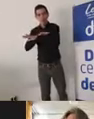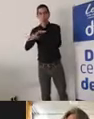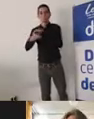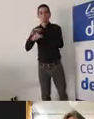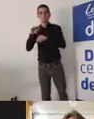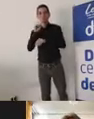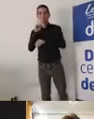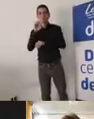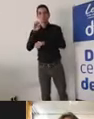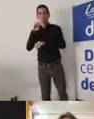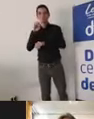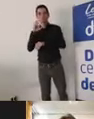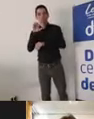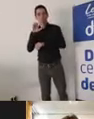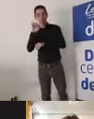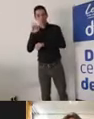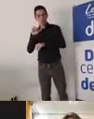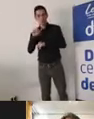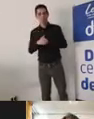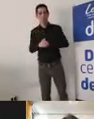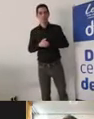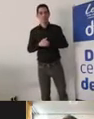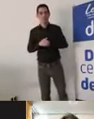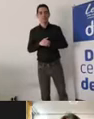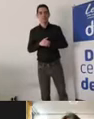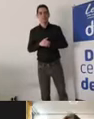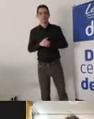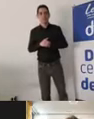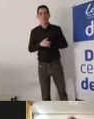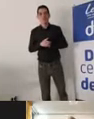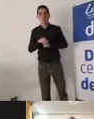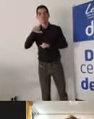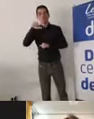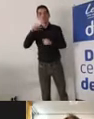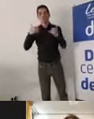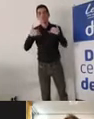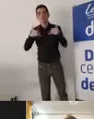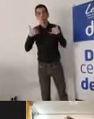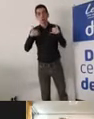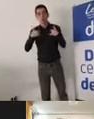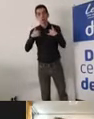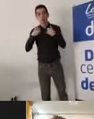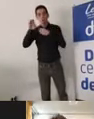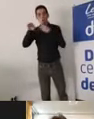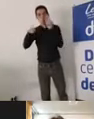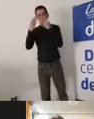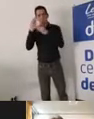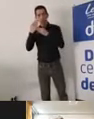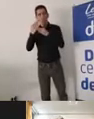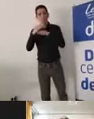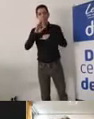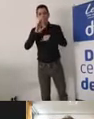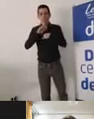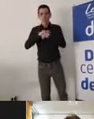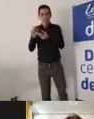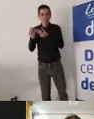ciudadanía juvenil? Y aquí viene la siguiente diapositiva. Hoy los jóvenes en el mundo se movilizan más que a través de nombres,